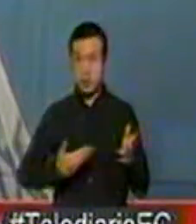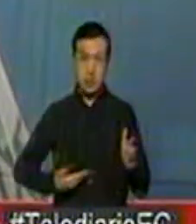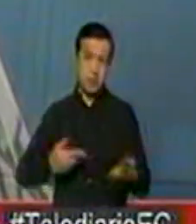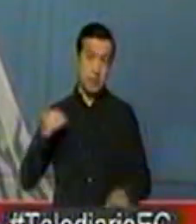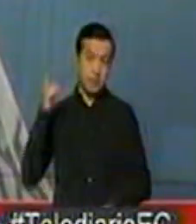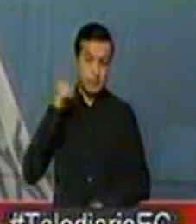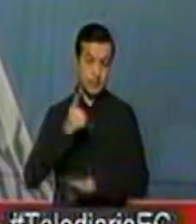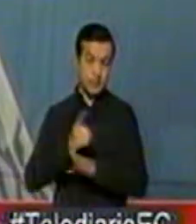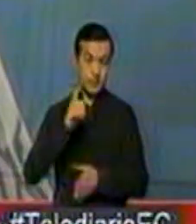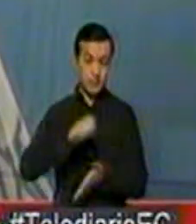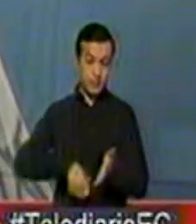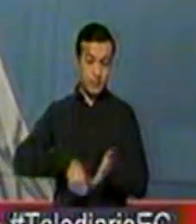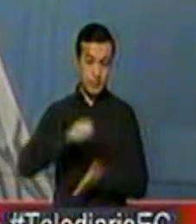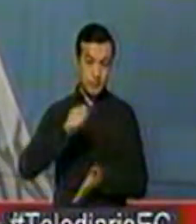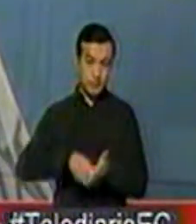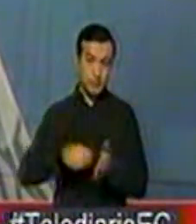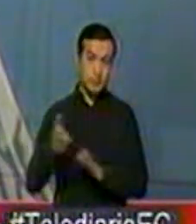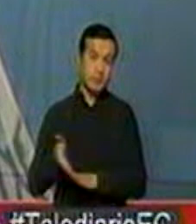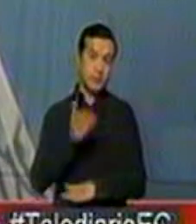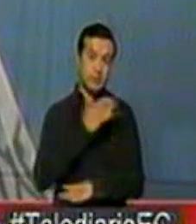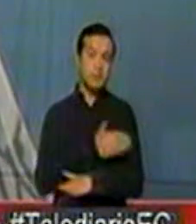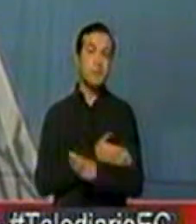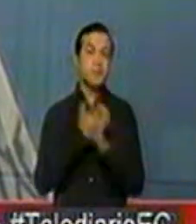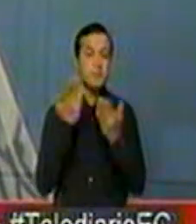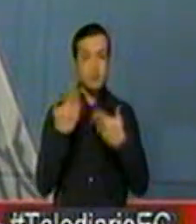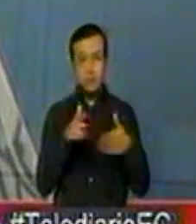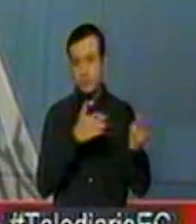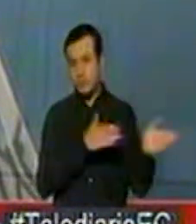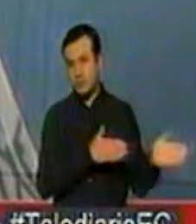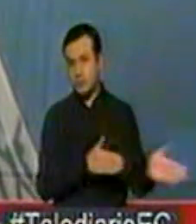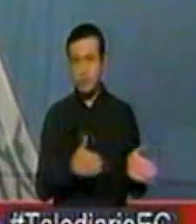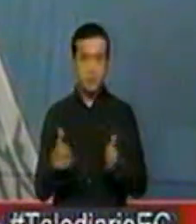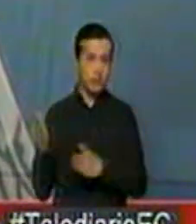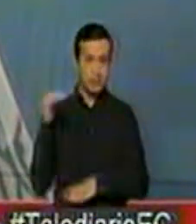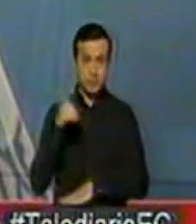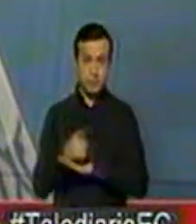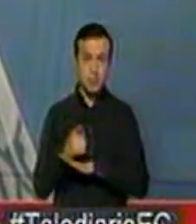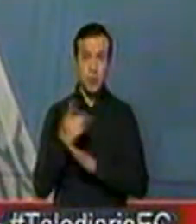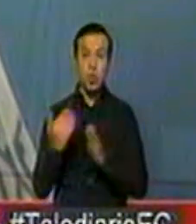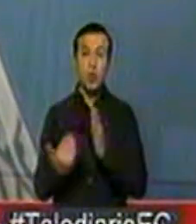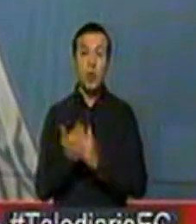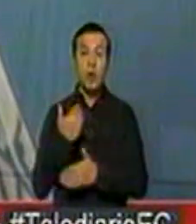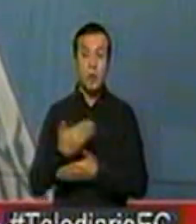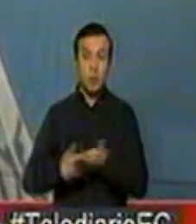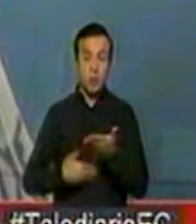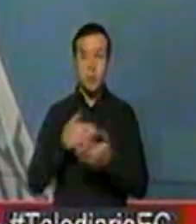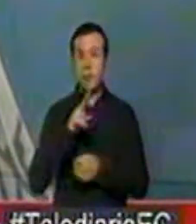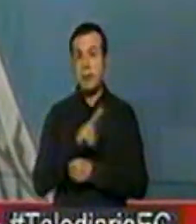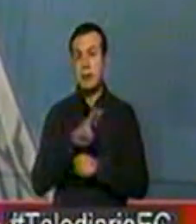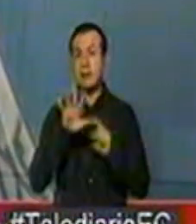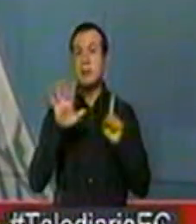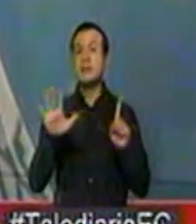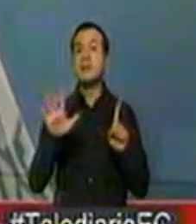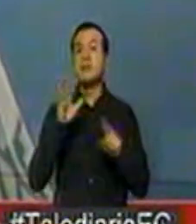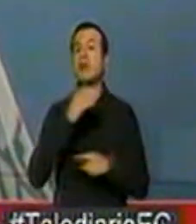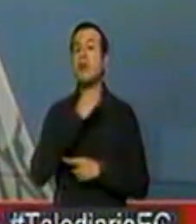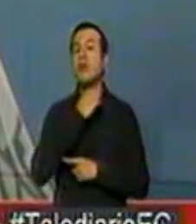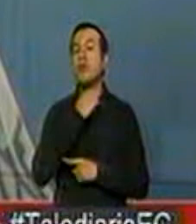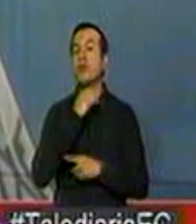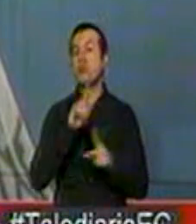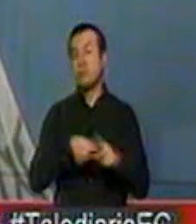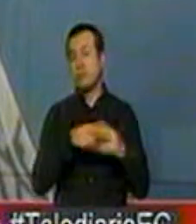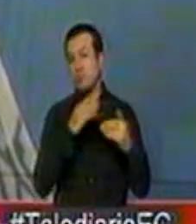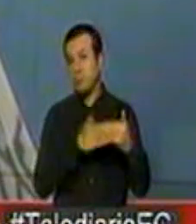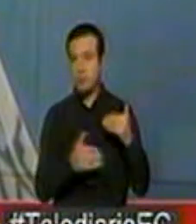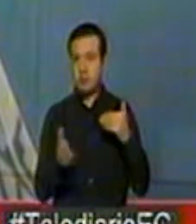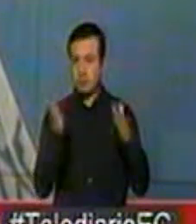fue firmado hace tiempo atrás ya y que exige este documento a partir del 26 de agosto. ¿Cómo van